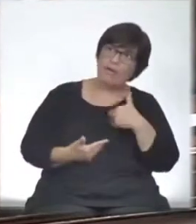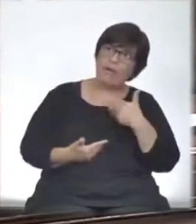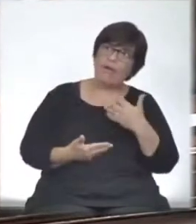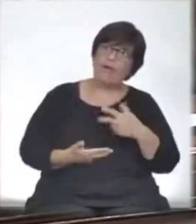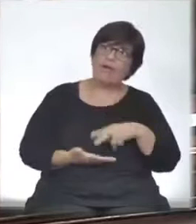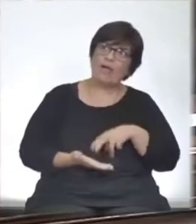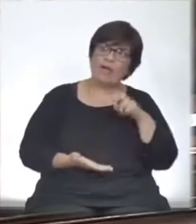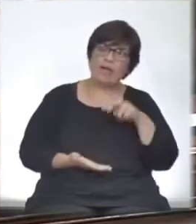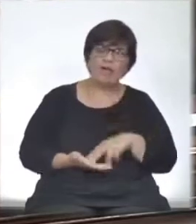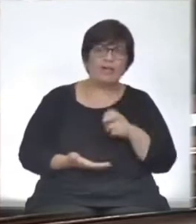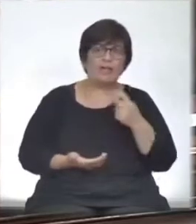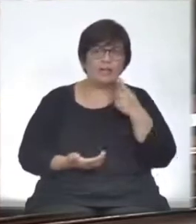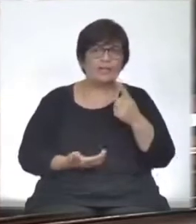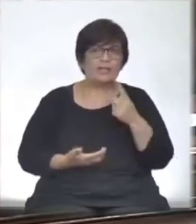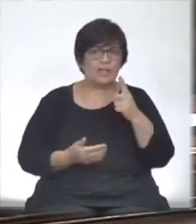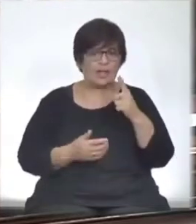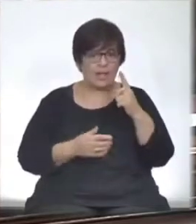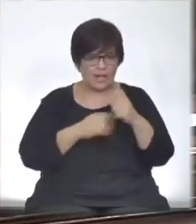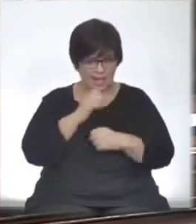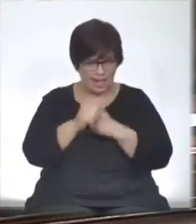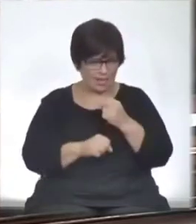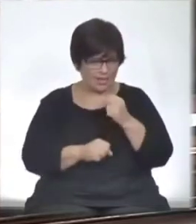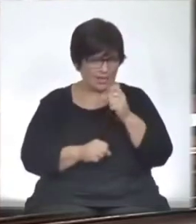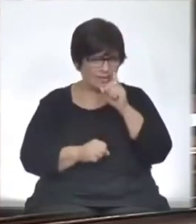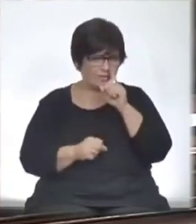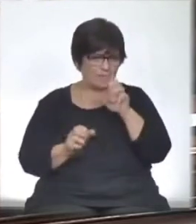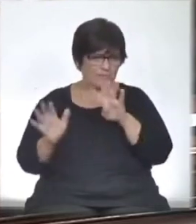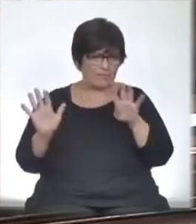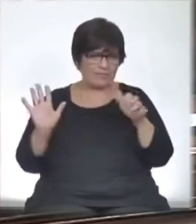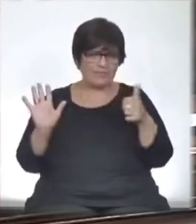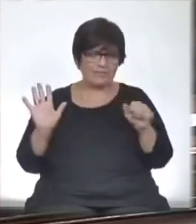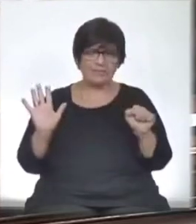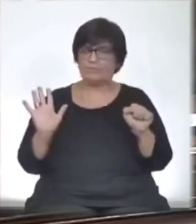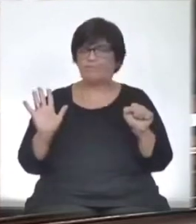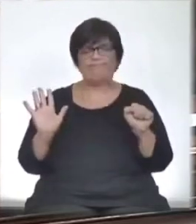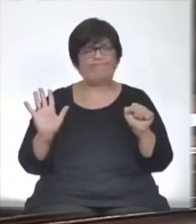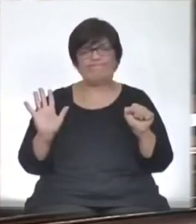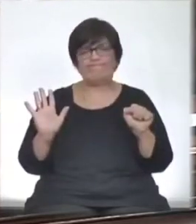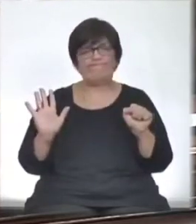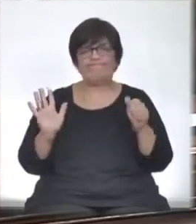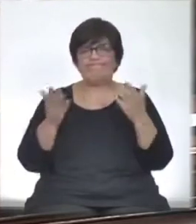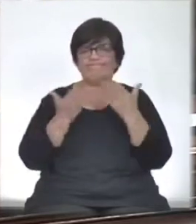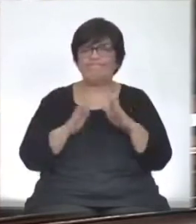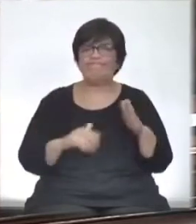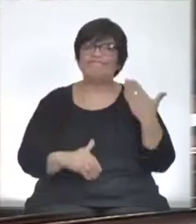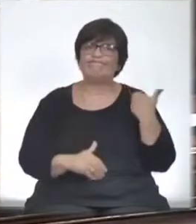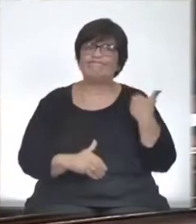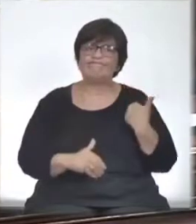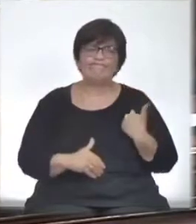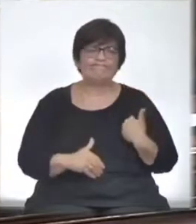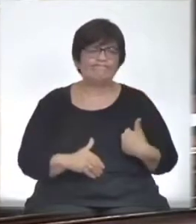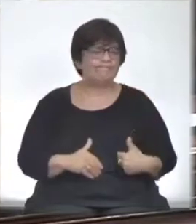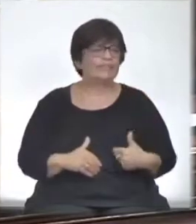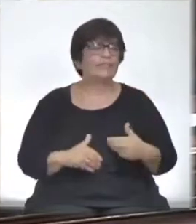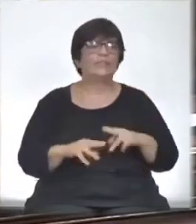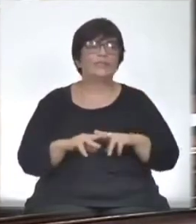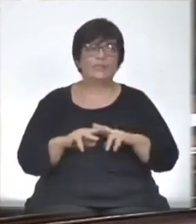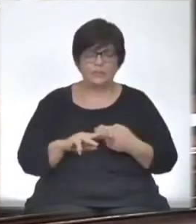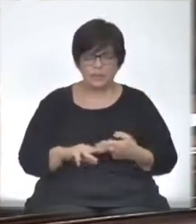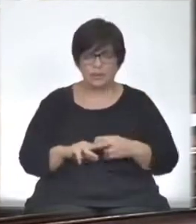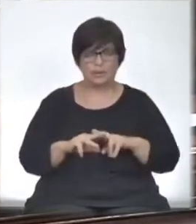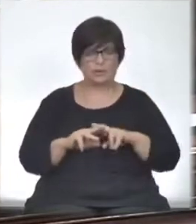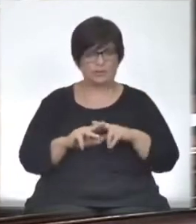acontecimiento. Y en la década del 60, lamentablemente, comenzamos a sentir